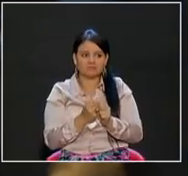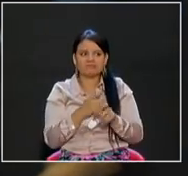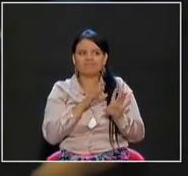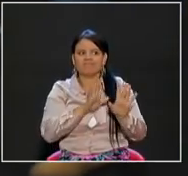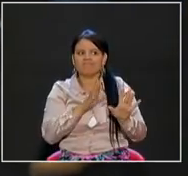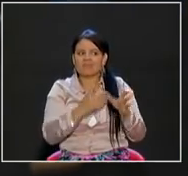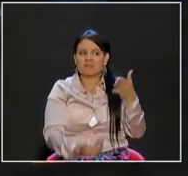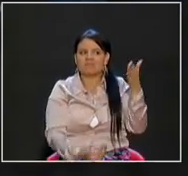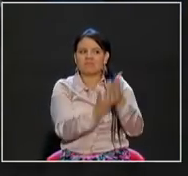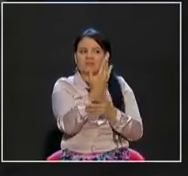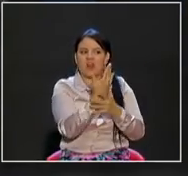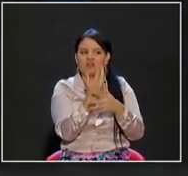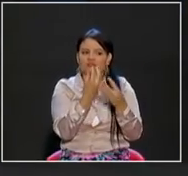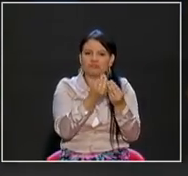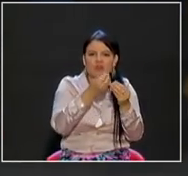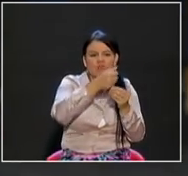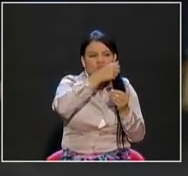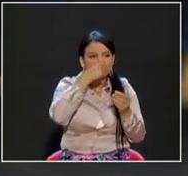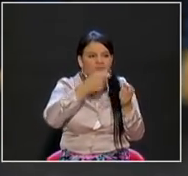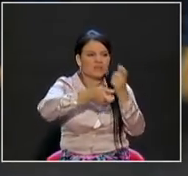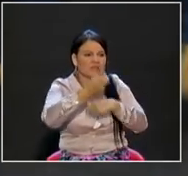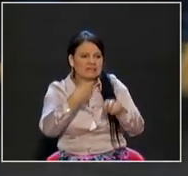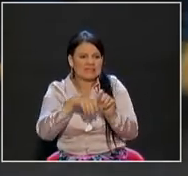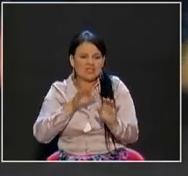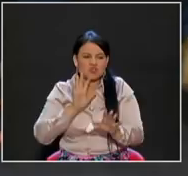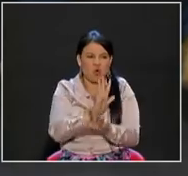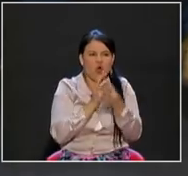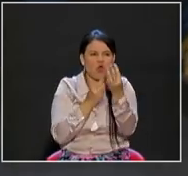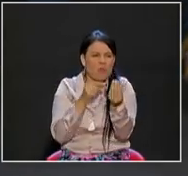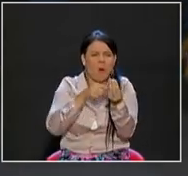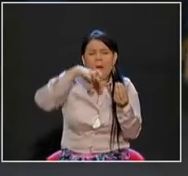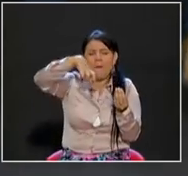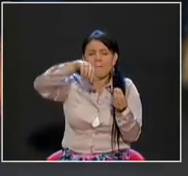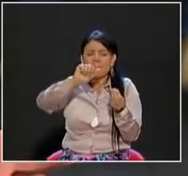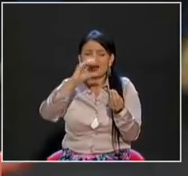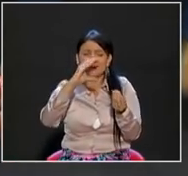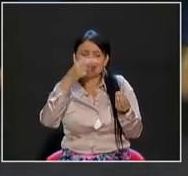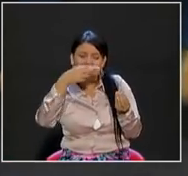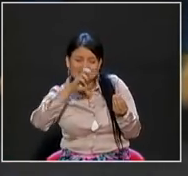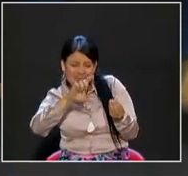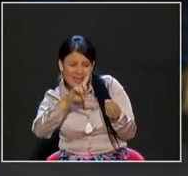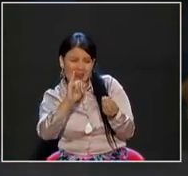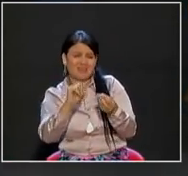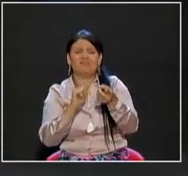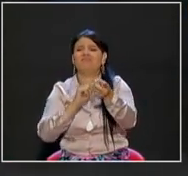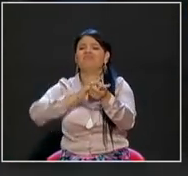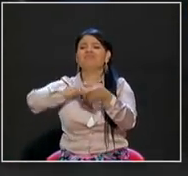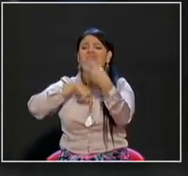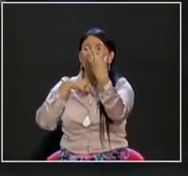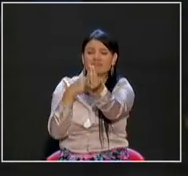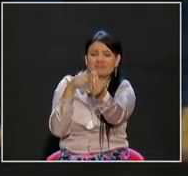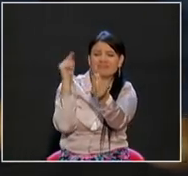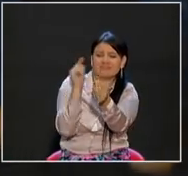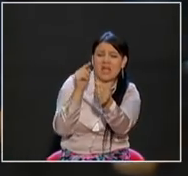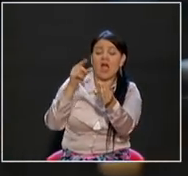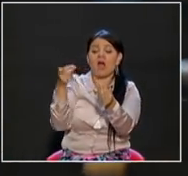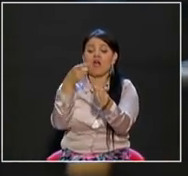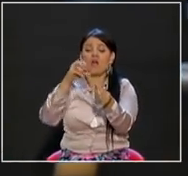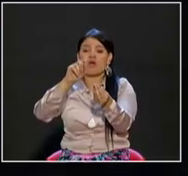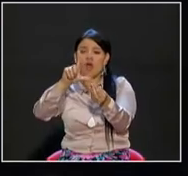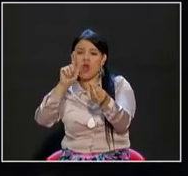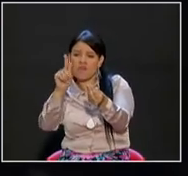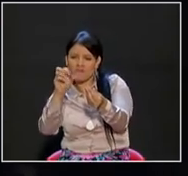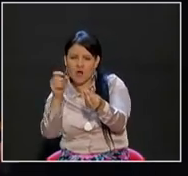solamente las licencias de las farc están los pachely está grande el golfo están muchas más de esas estructuras yo creo que lo que hubo acá un